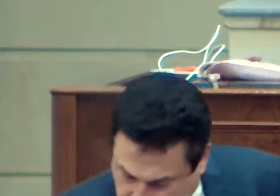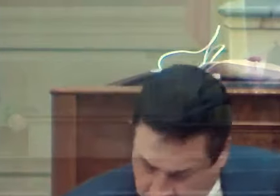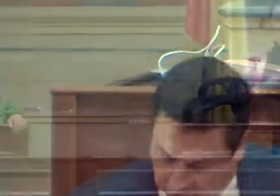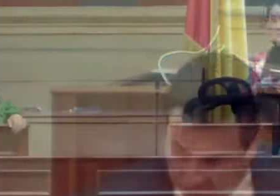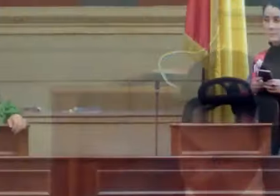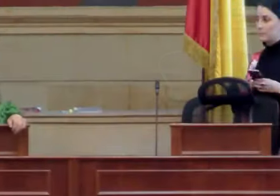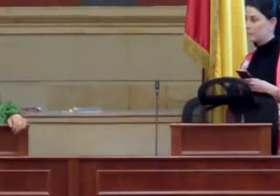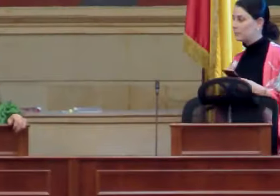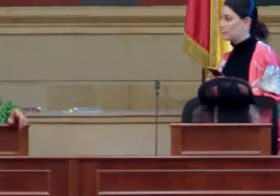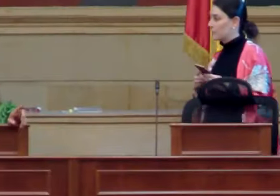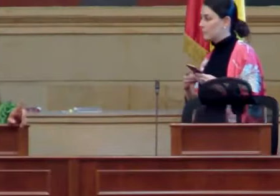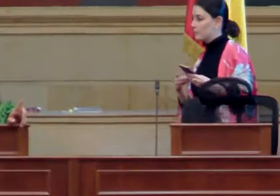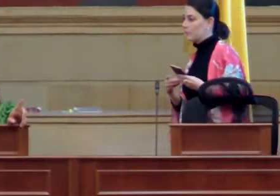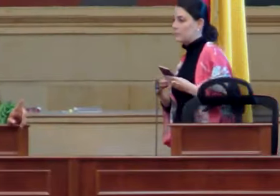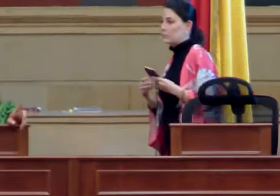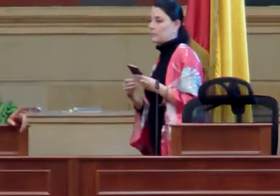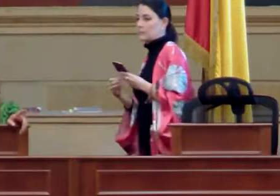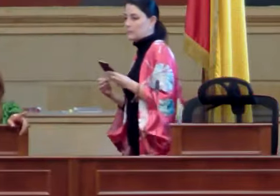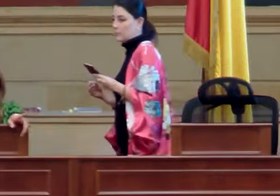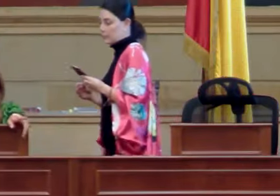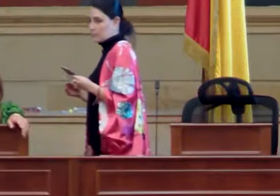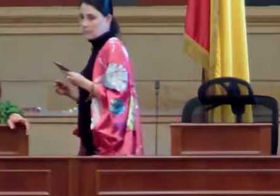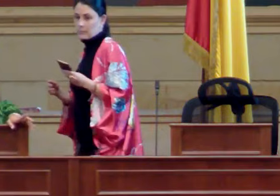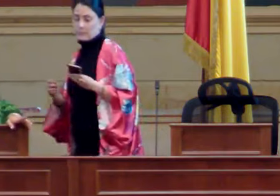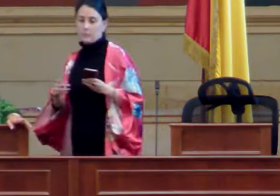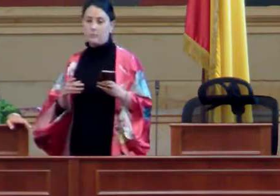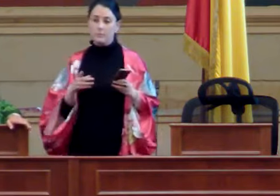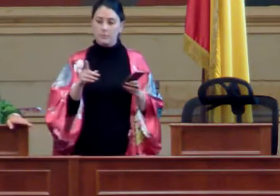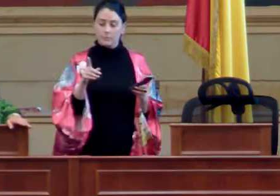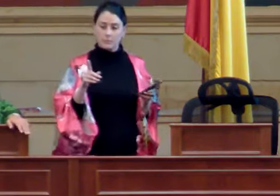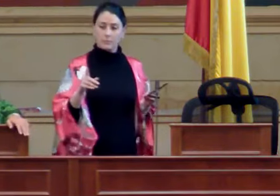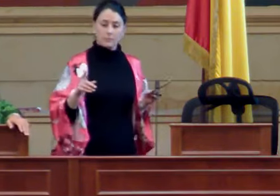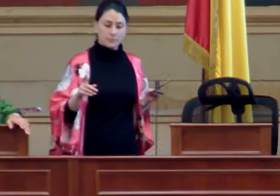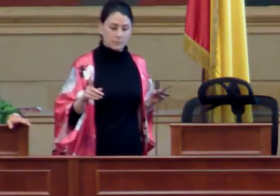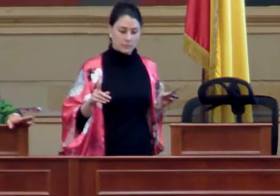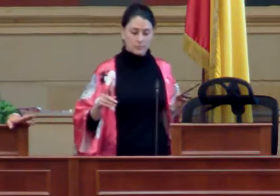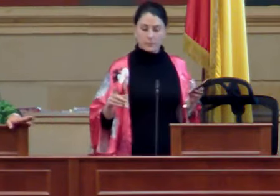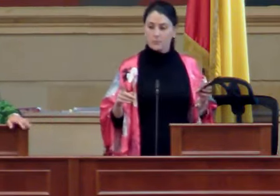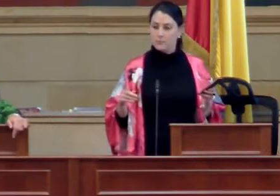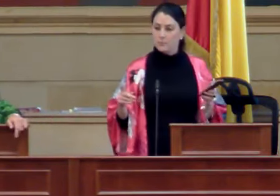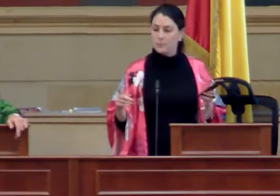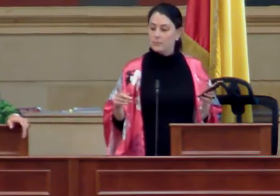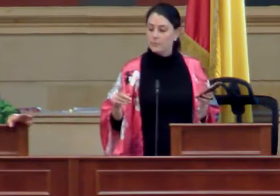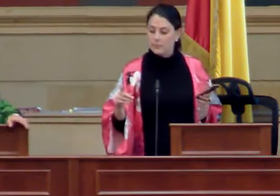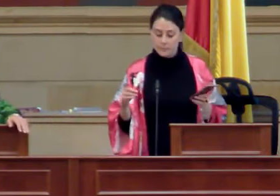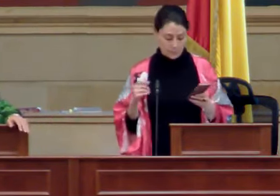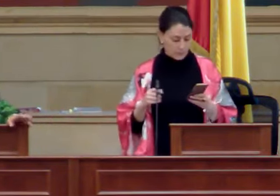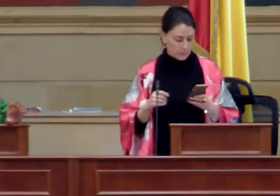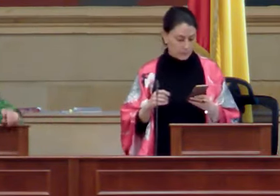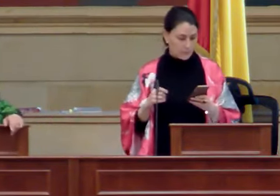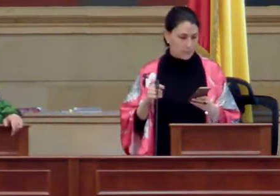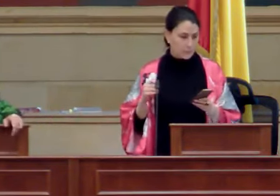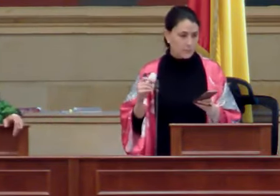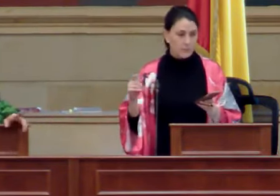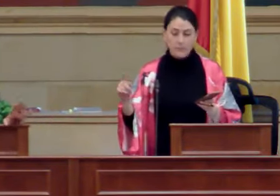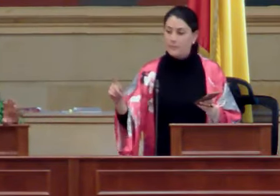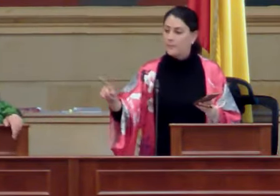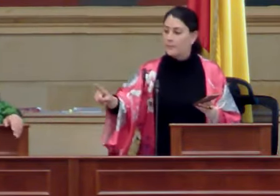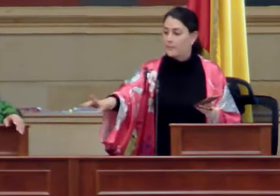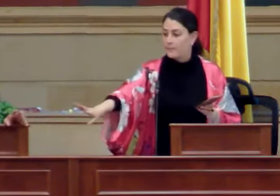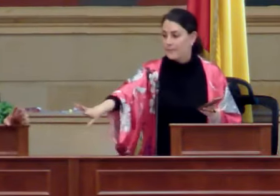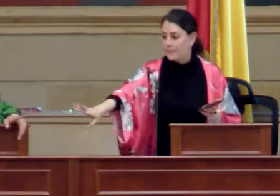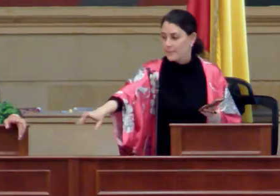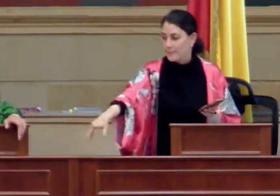presidenta pongo en consideración los impedimentos en consideración los impedimentos leídos se va a cerrar queda cerrado